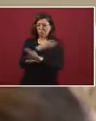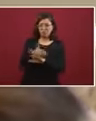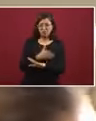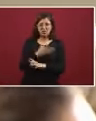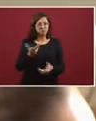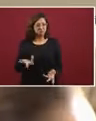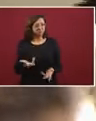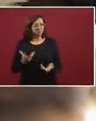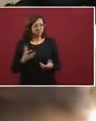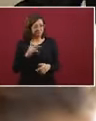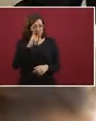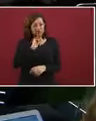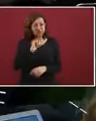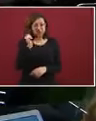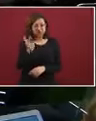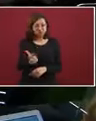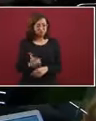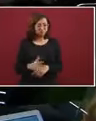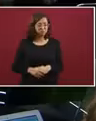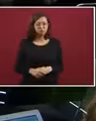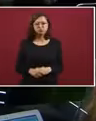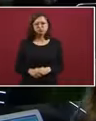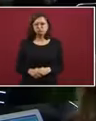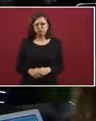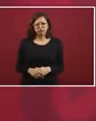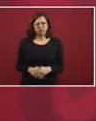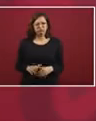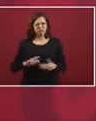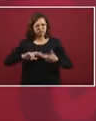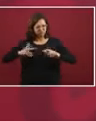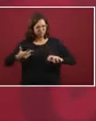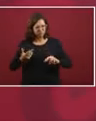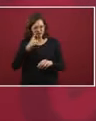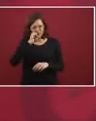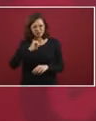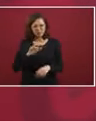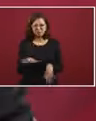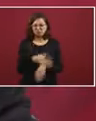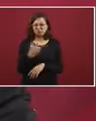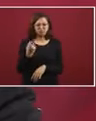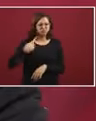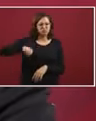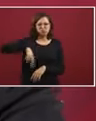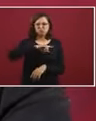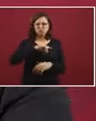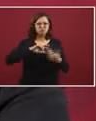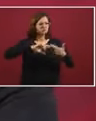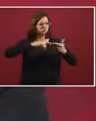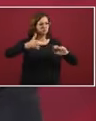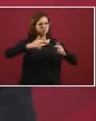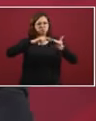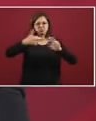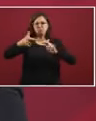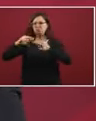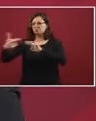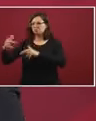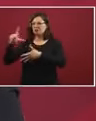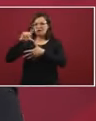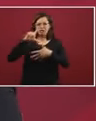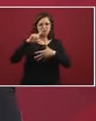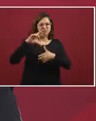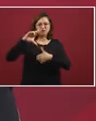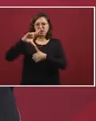Gracias. Bueno, no tiene por qué. Nosotros tenemos muy buena relación con todos los países de América Latina,